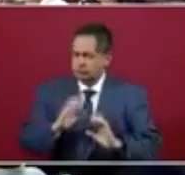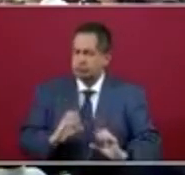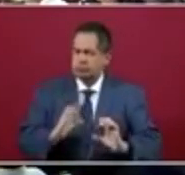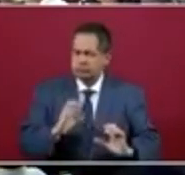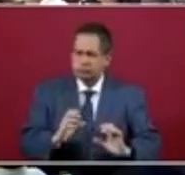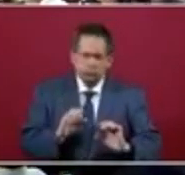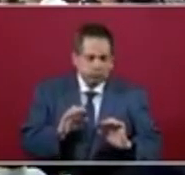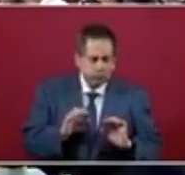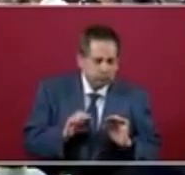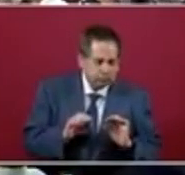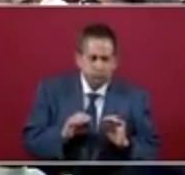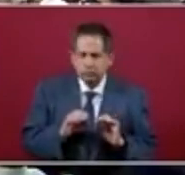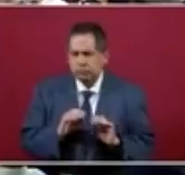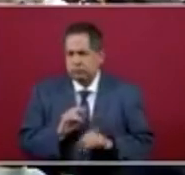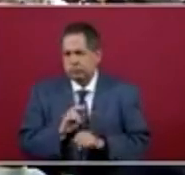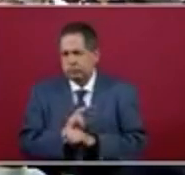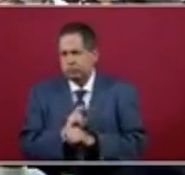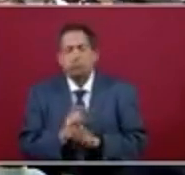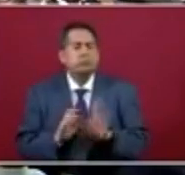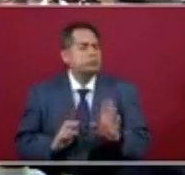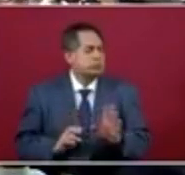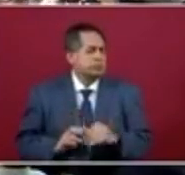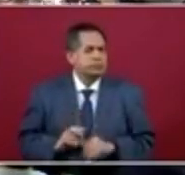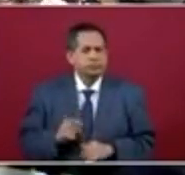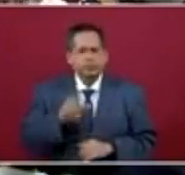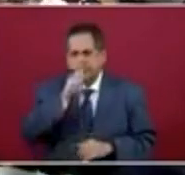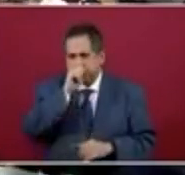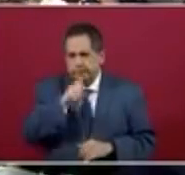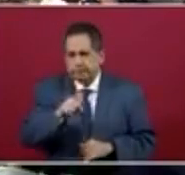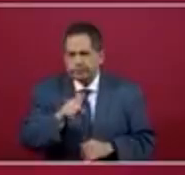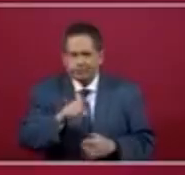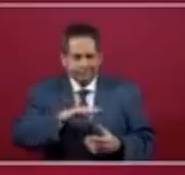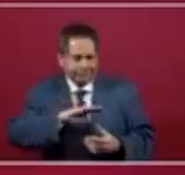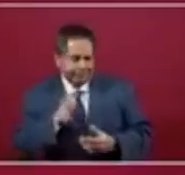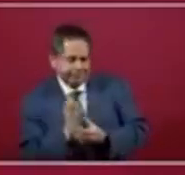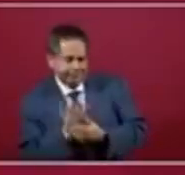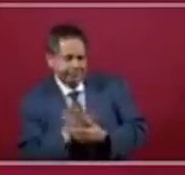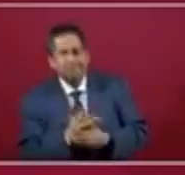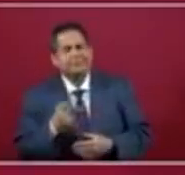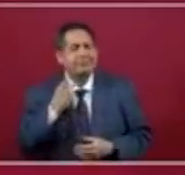en general, pero estamos hablando de archivos políticos.